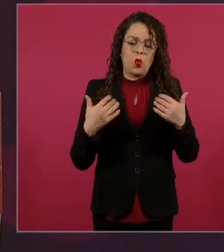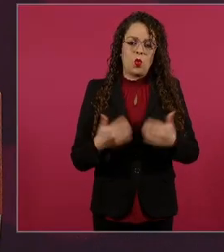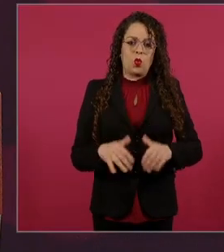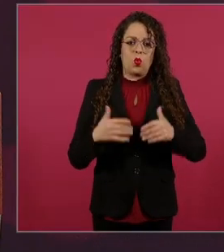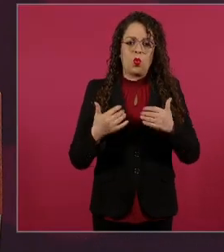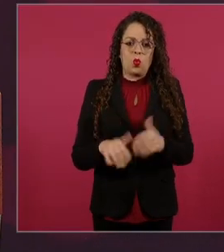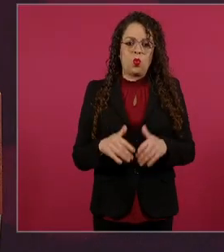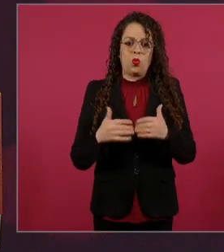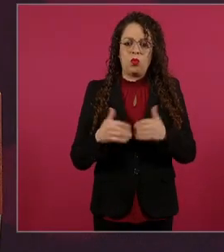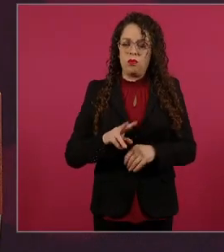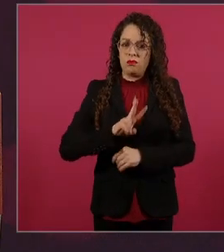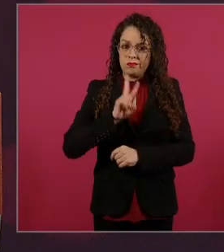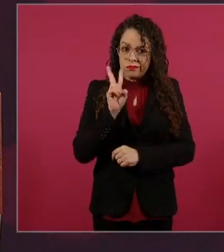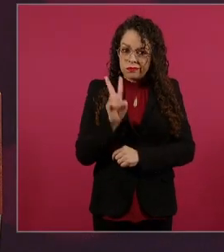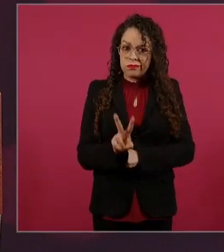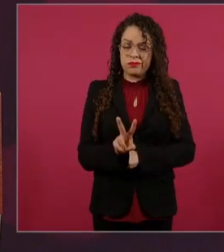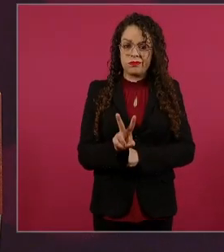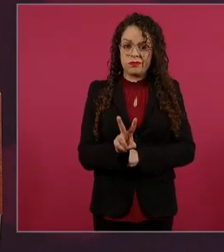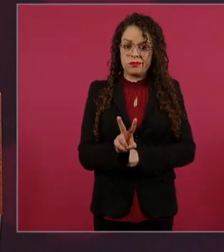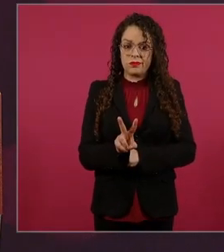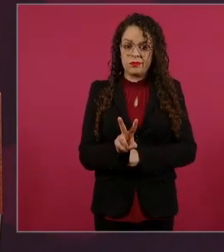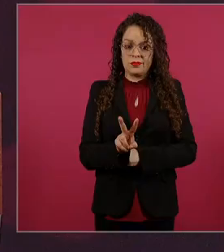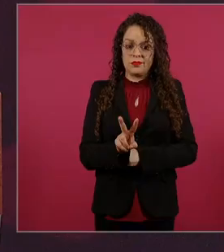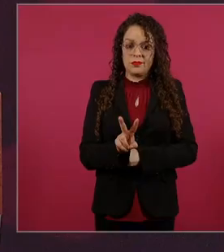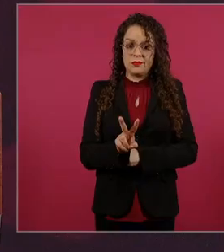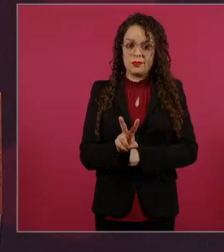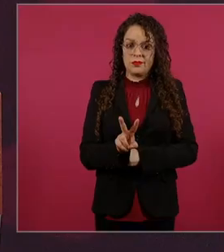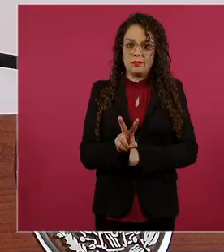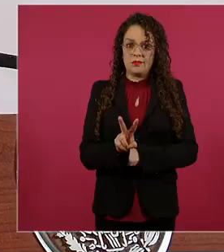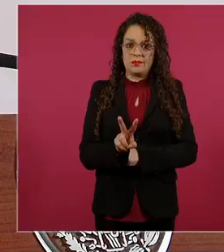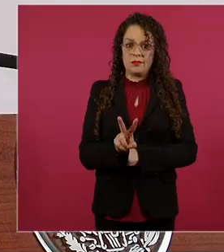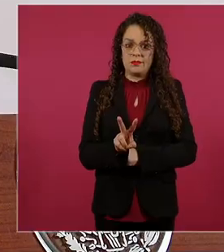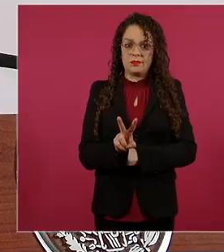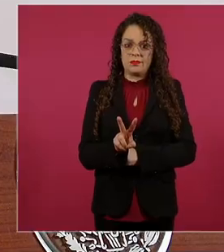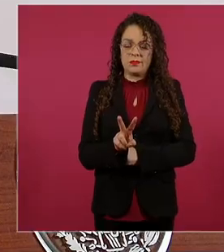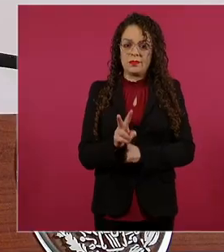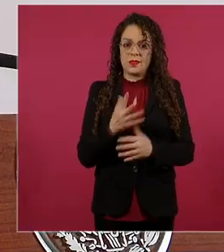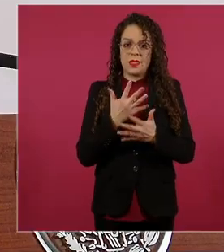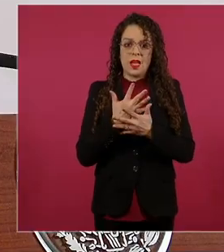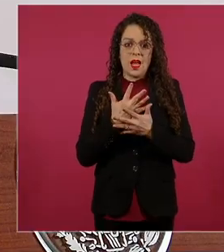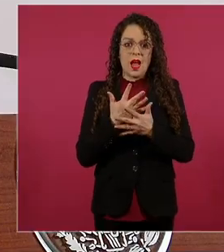Es Es Una dicha Enorme